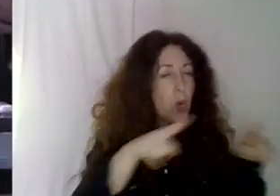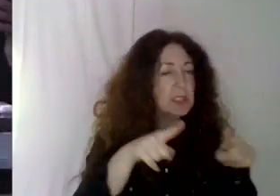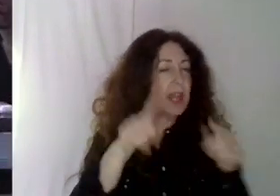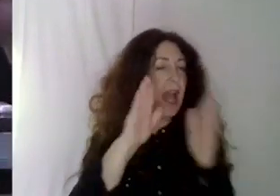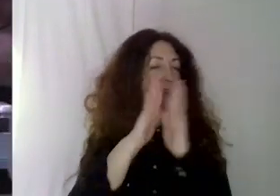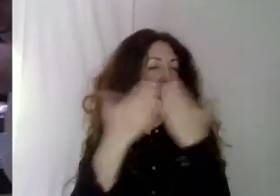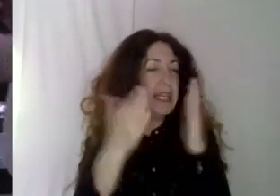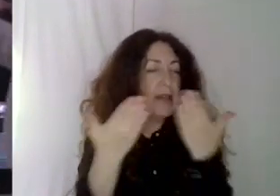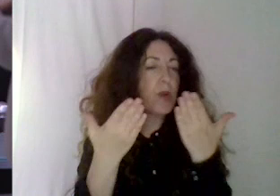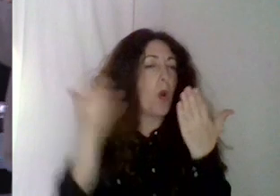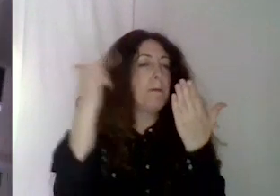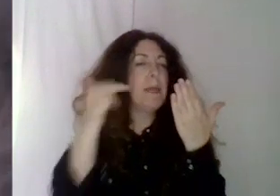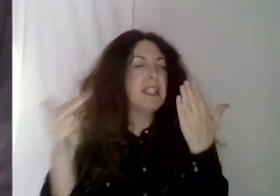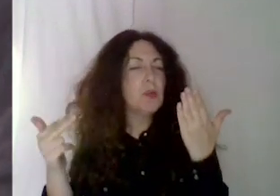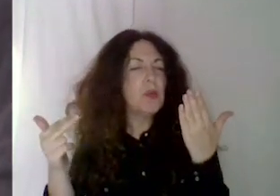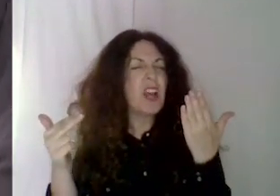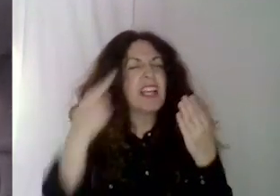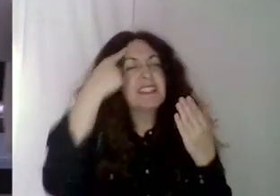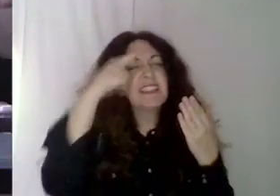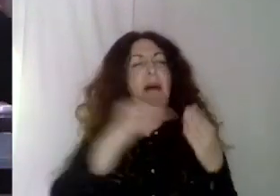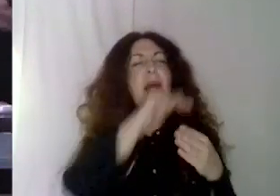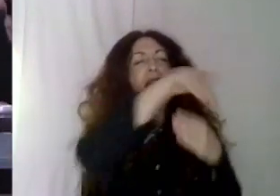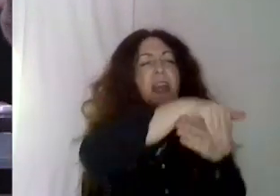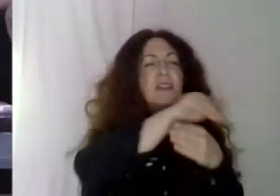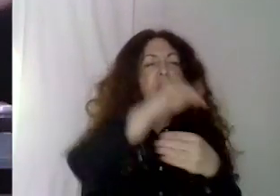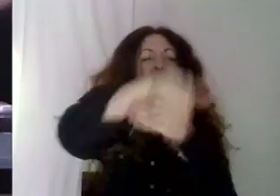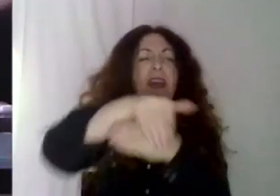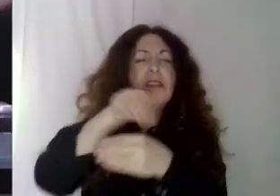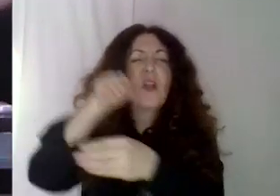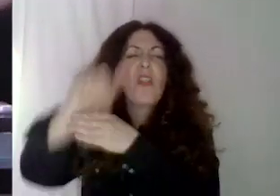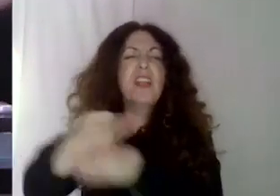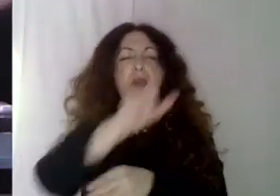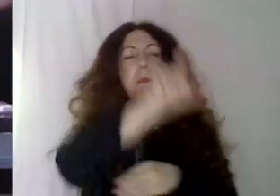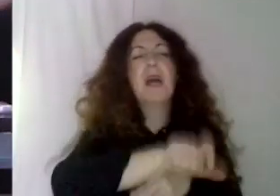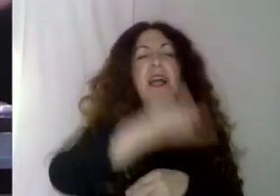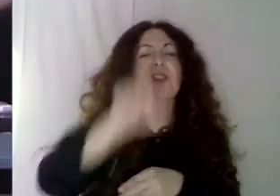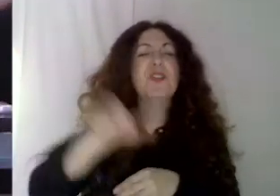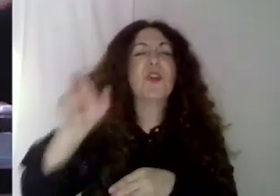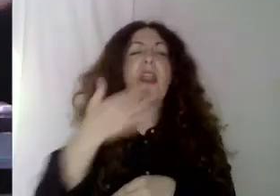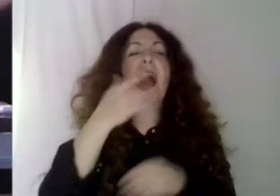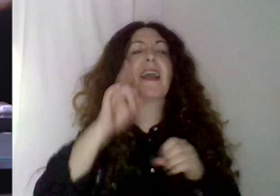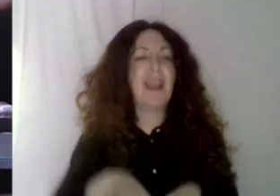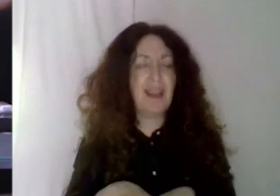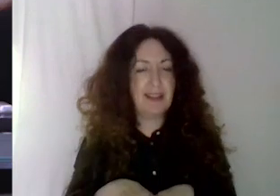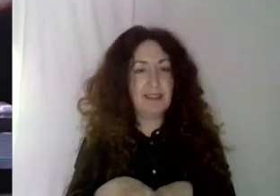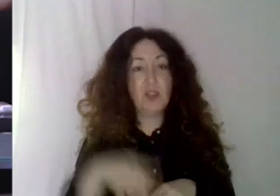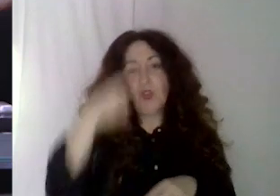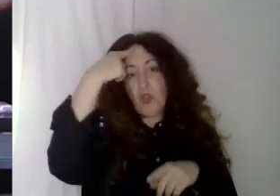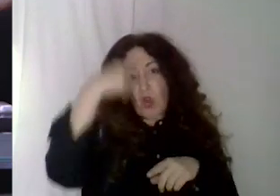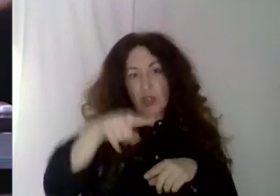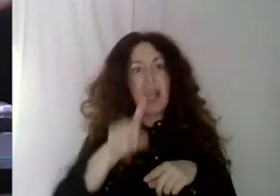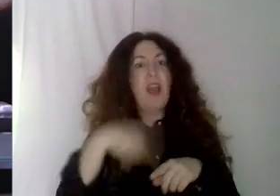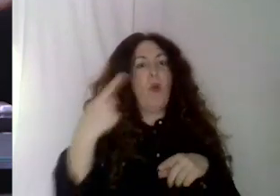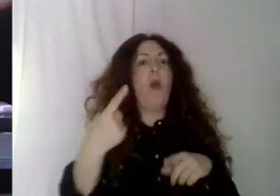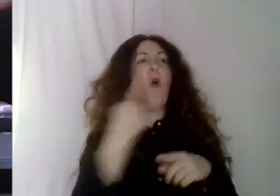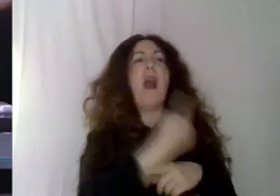parece importante eso. A mí me parece importante, ¿verdad?, es decir, saber qué hay detrás de las obras,